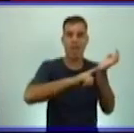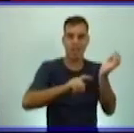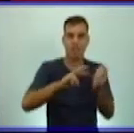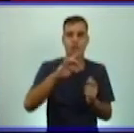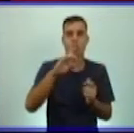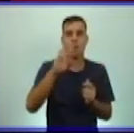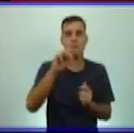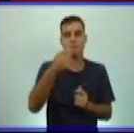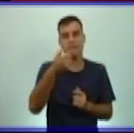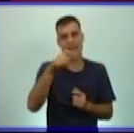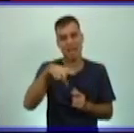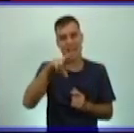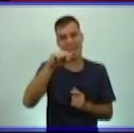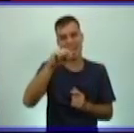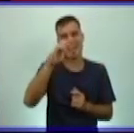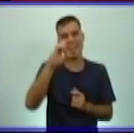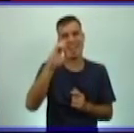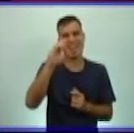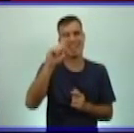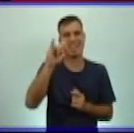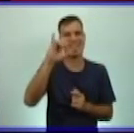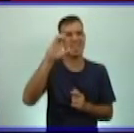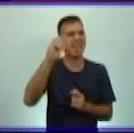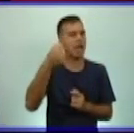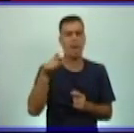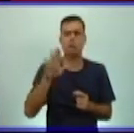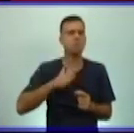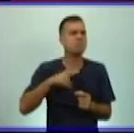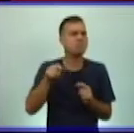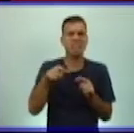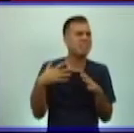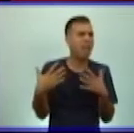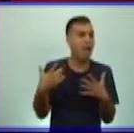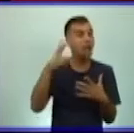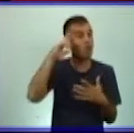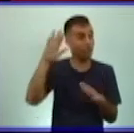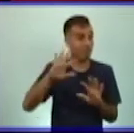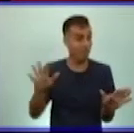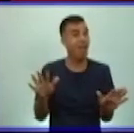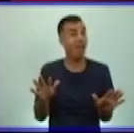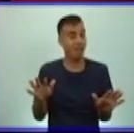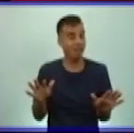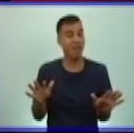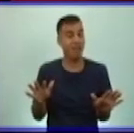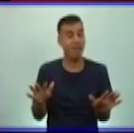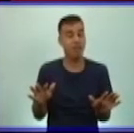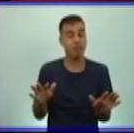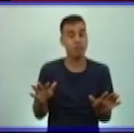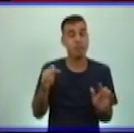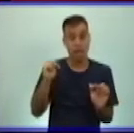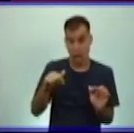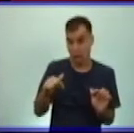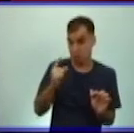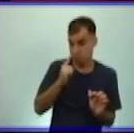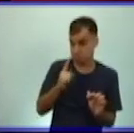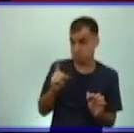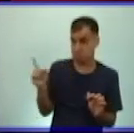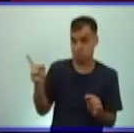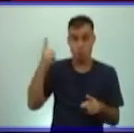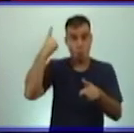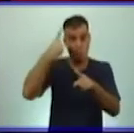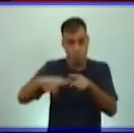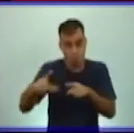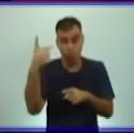de la inducción electromagnética? Lo recordaron, ¿verdad? A continuación, ahora les propongo otro